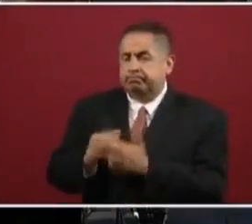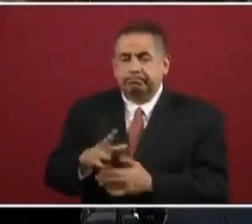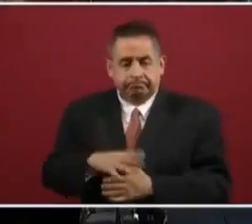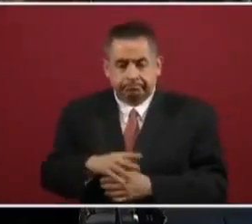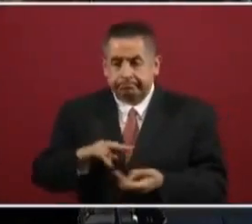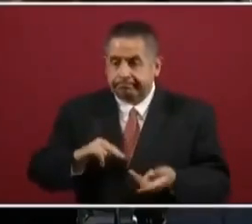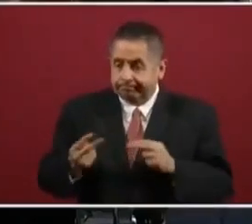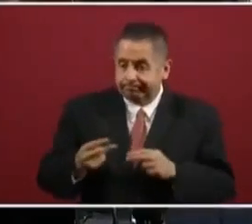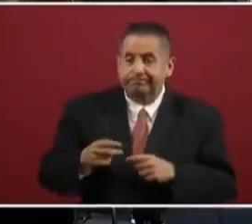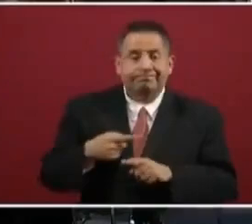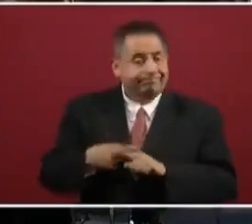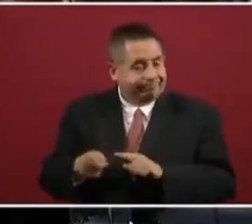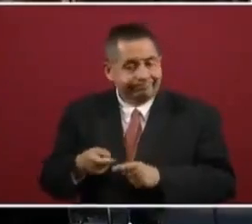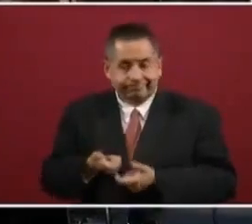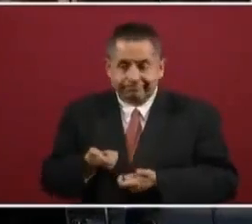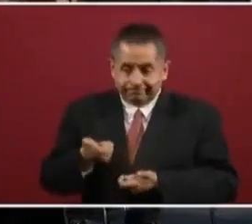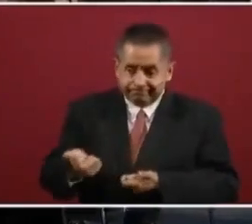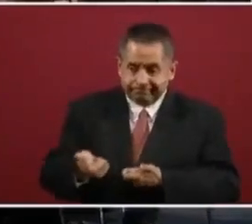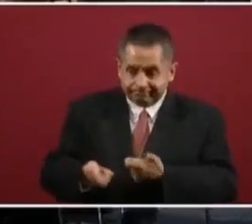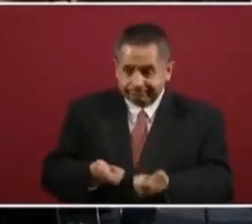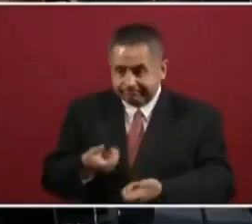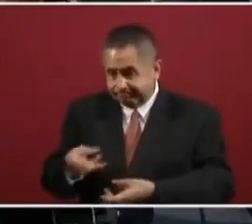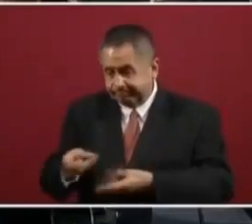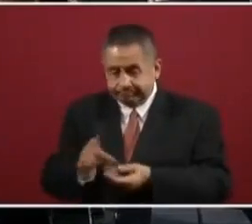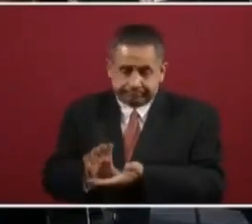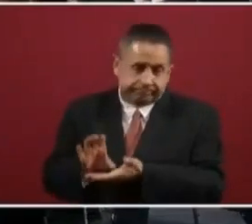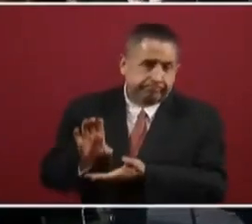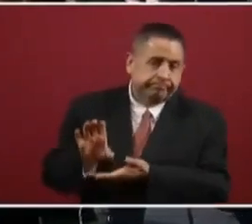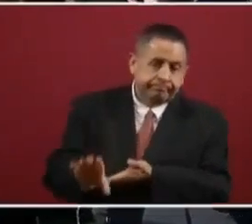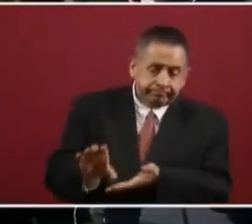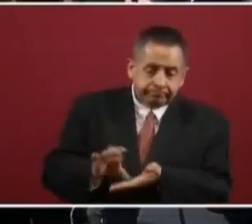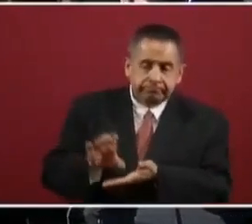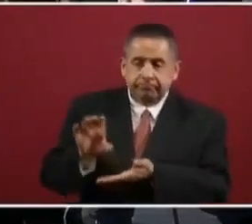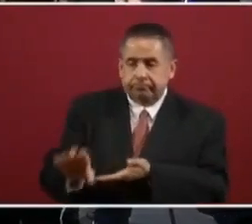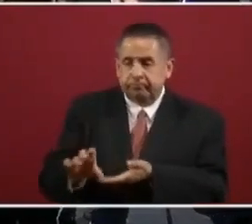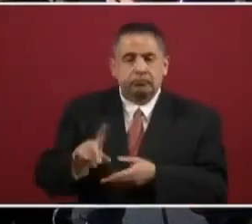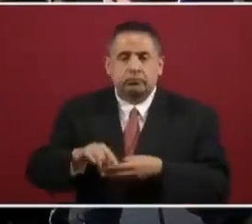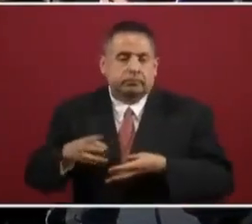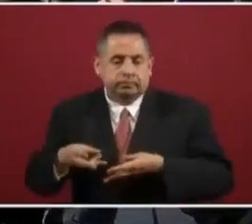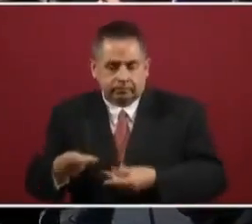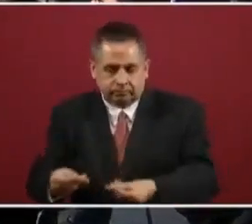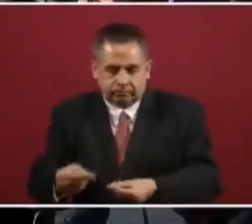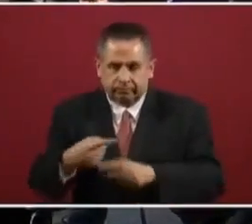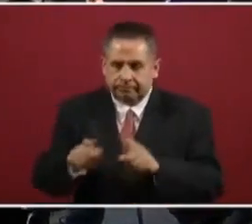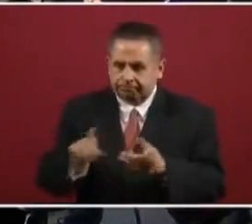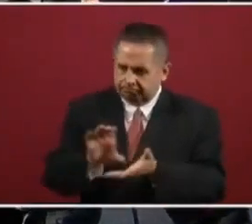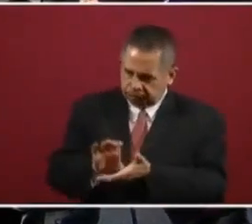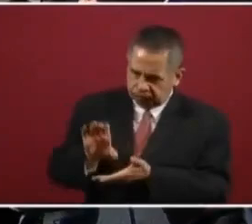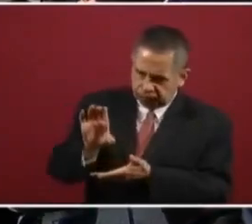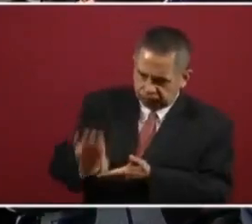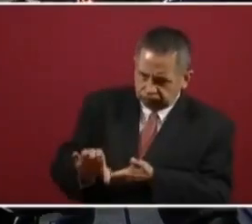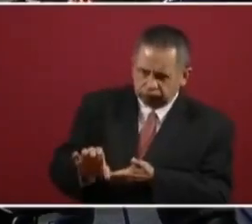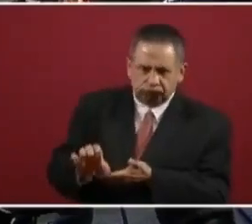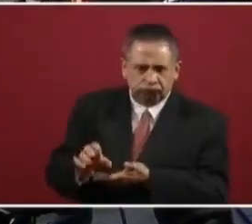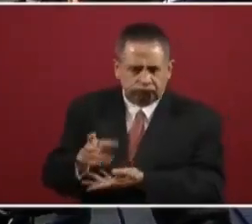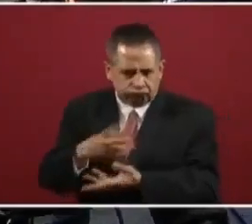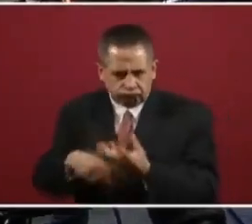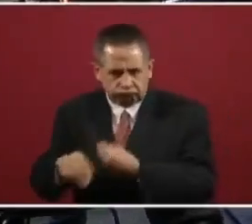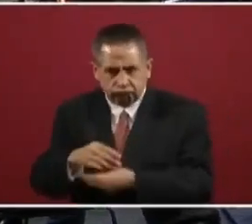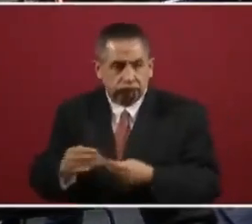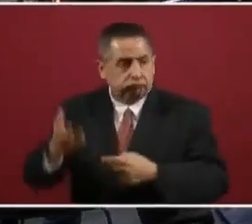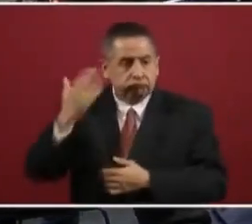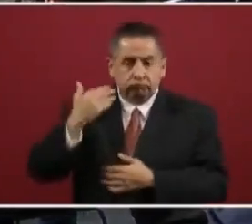contrario vamos a invertir más porque no es un gasto es una inversión No había